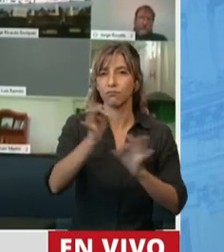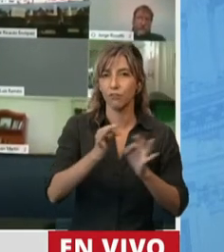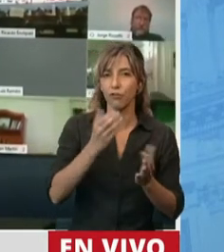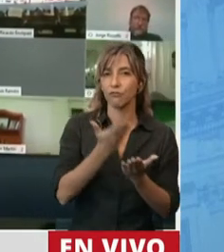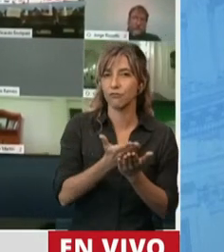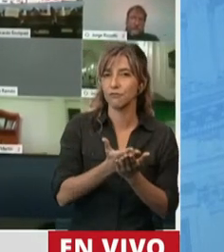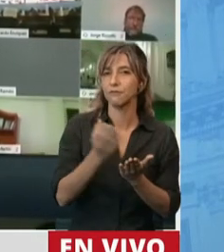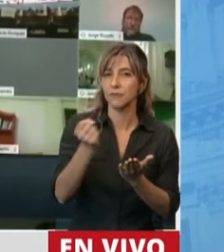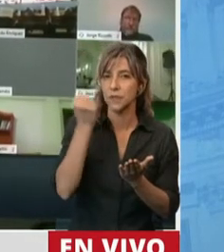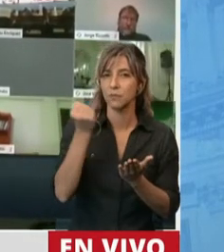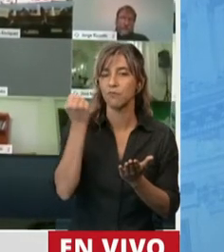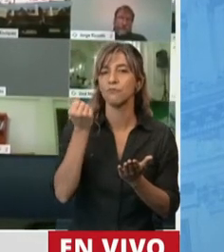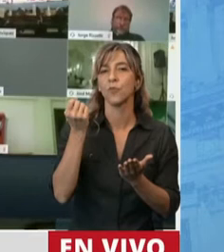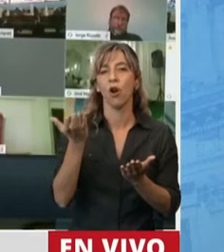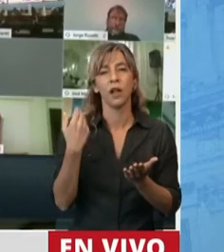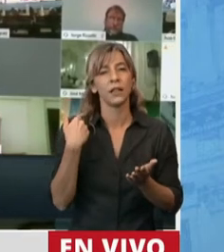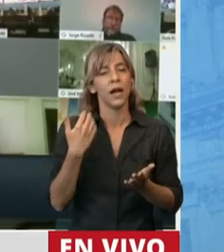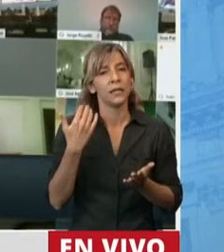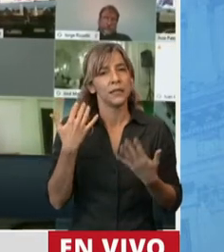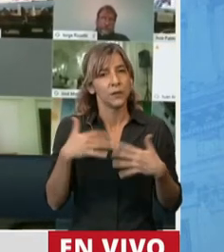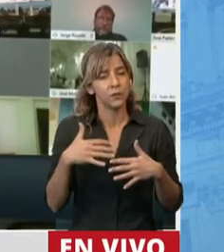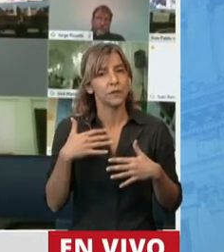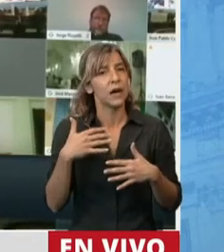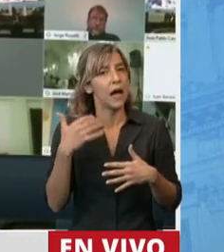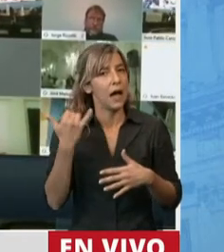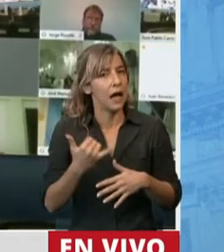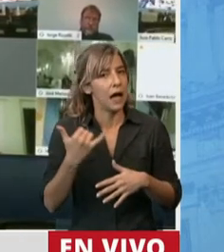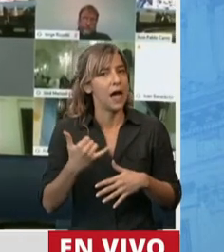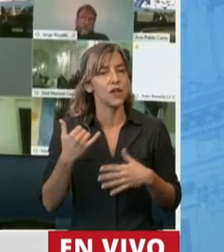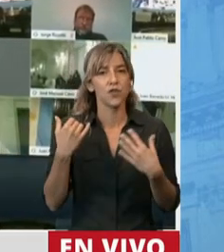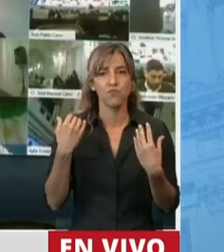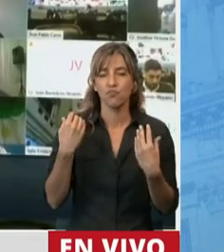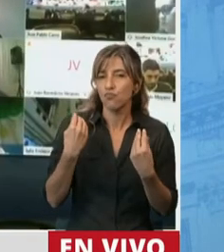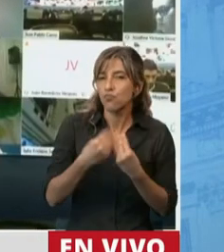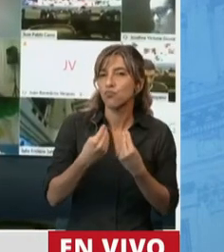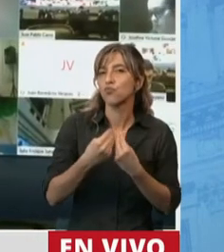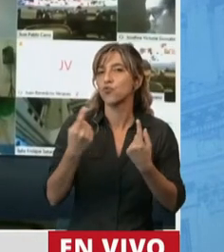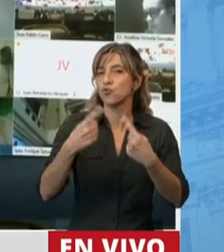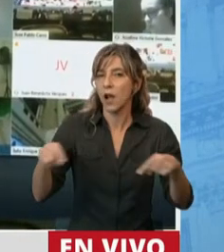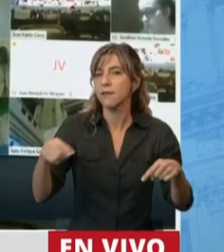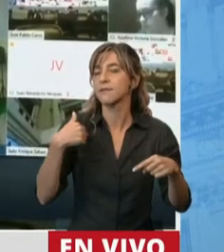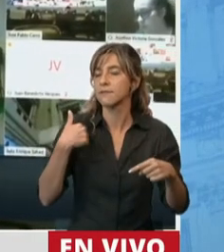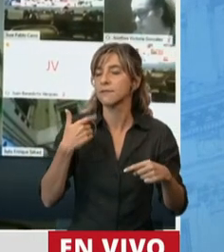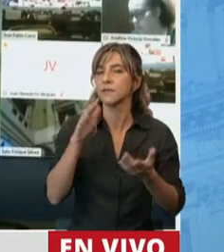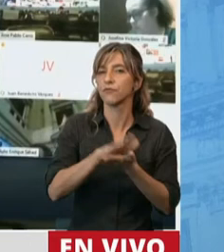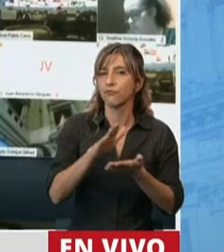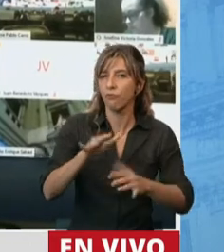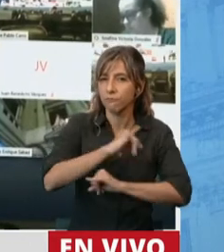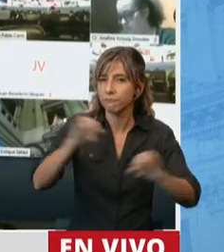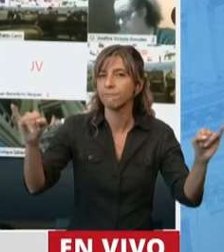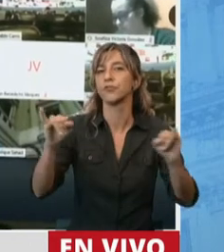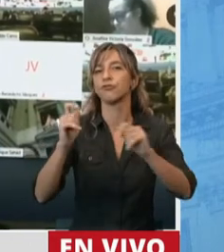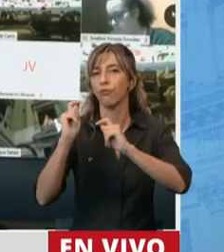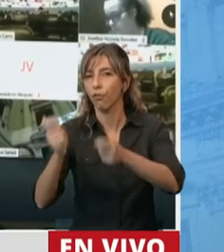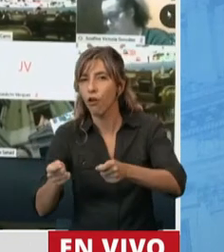en el que convergen distintas iniciativas presentadas respecto de la promoción y la regulación de la donación del